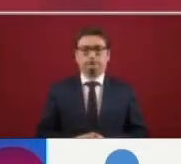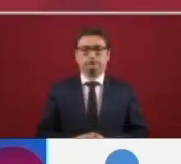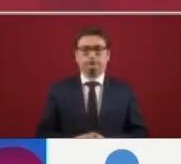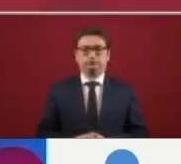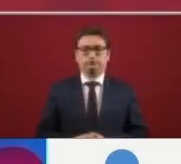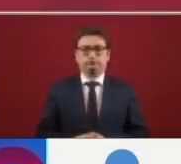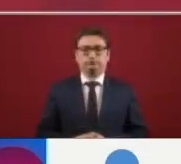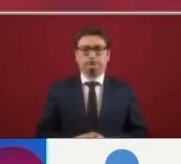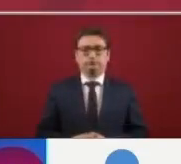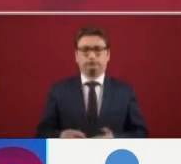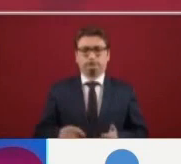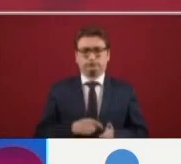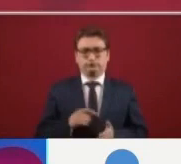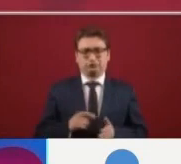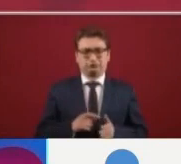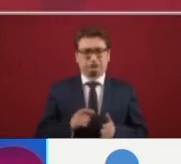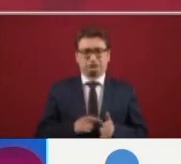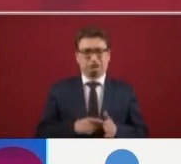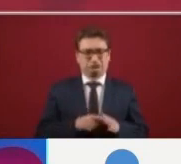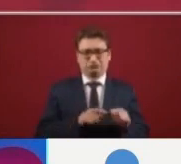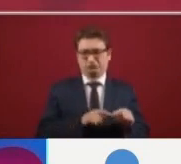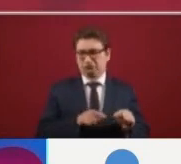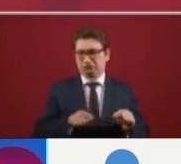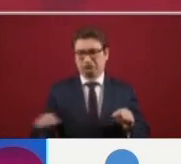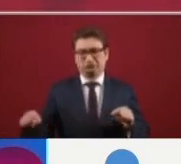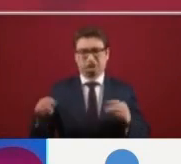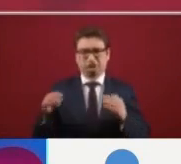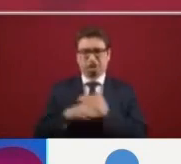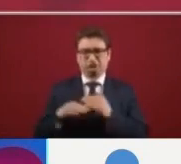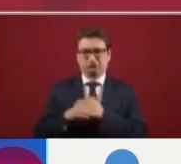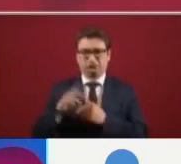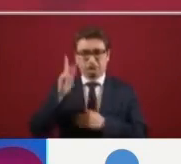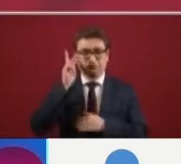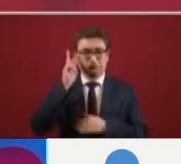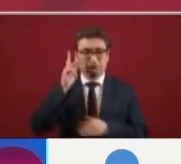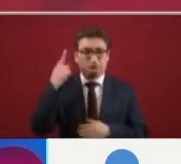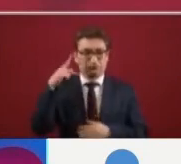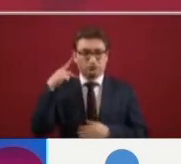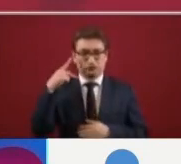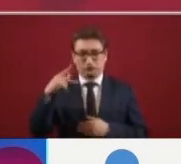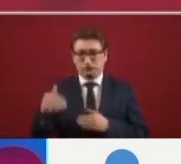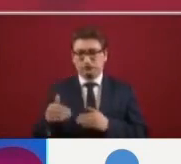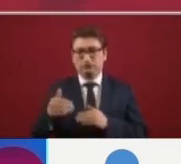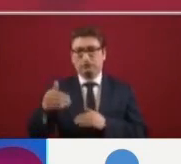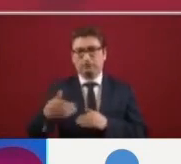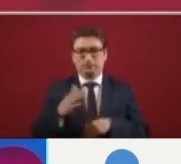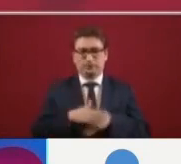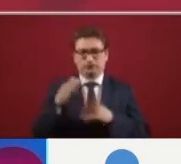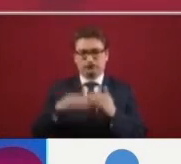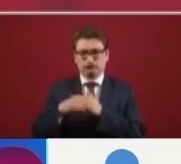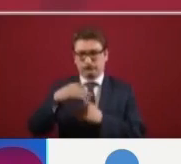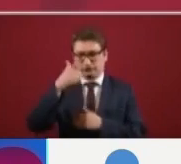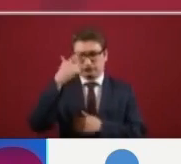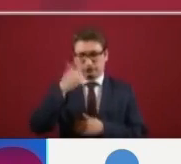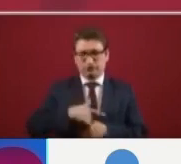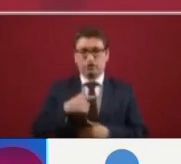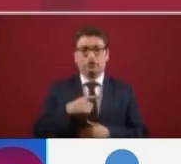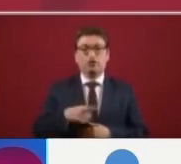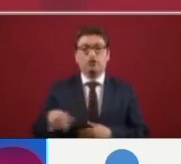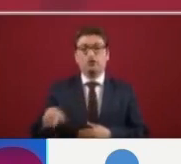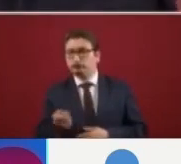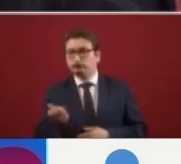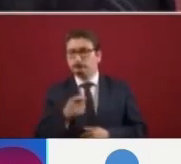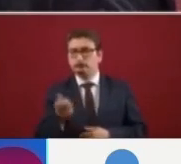el tramo, incluso pasando Puebla, en las noches alumbrando con